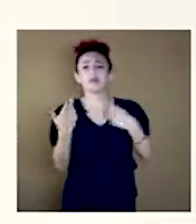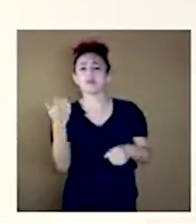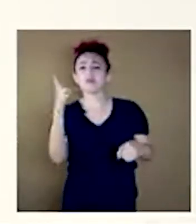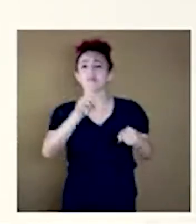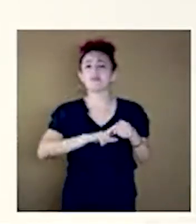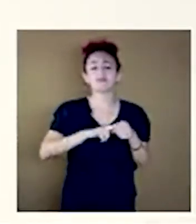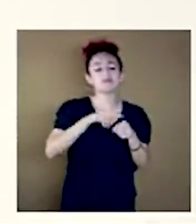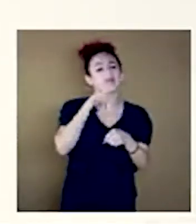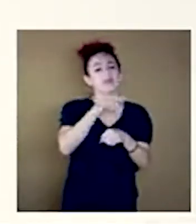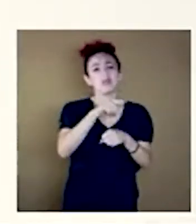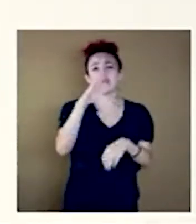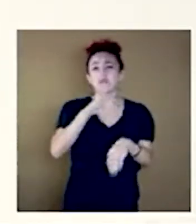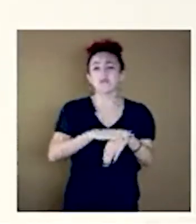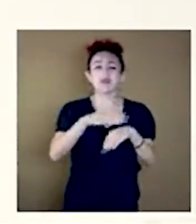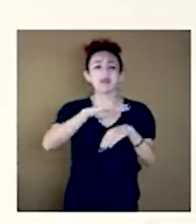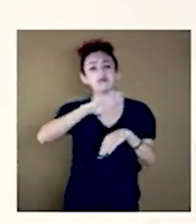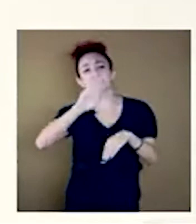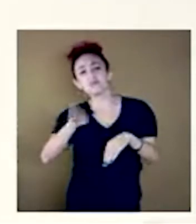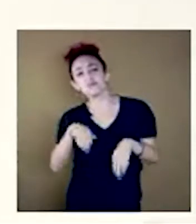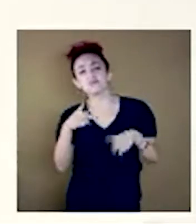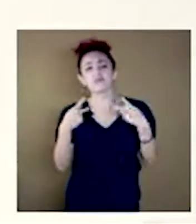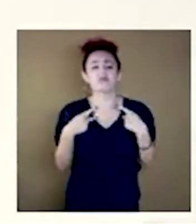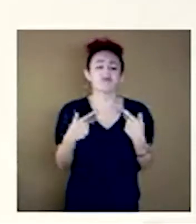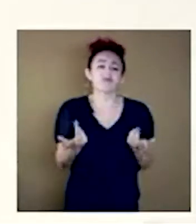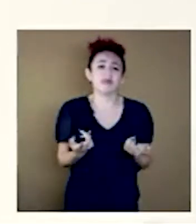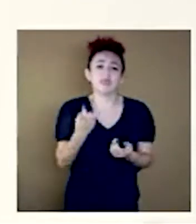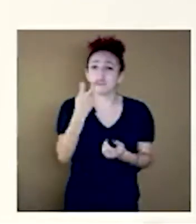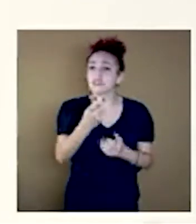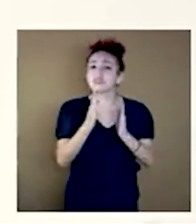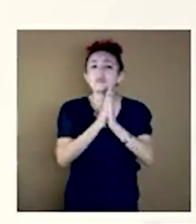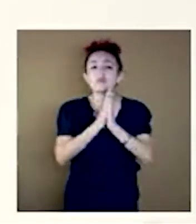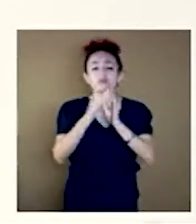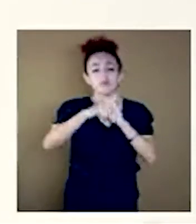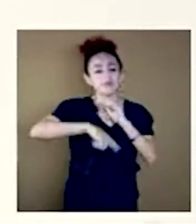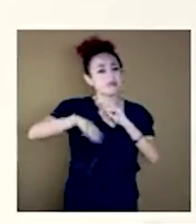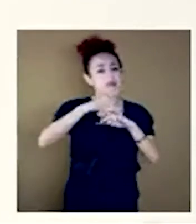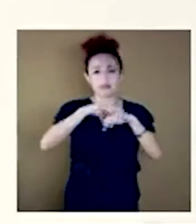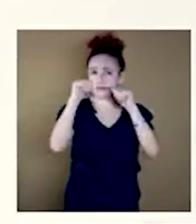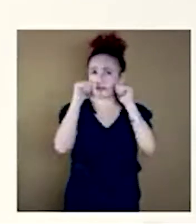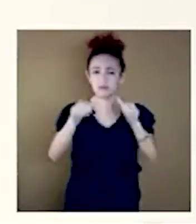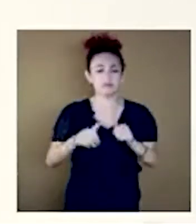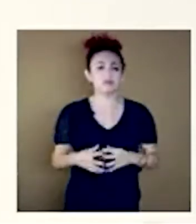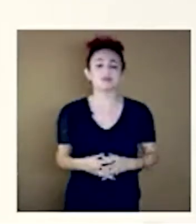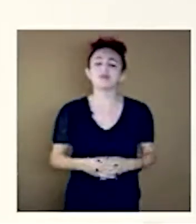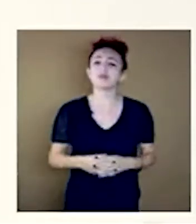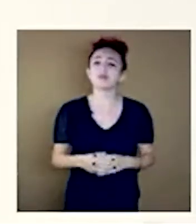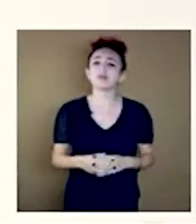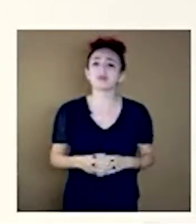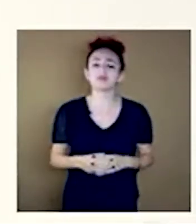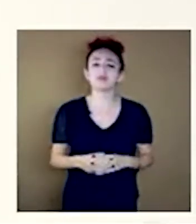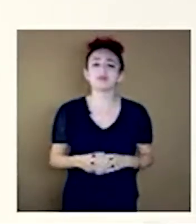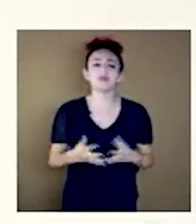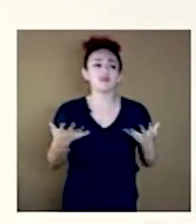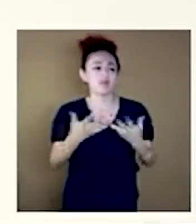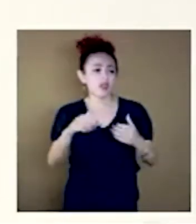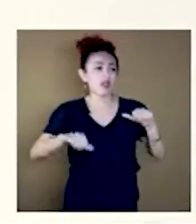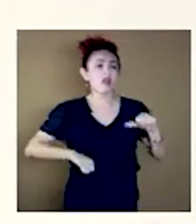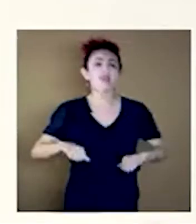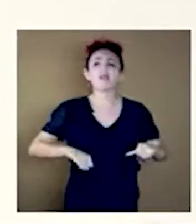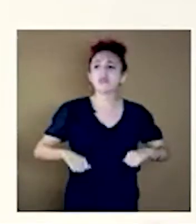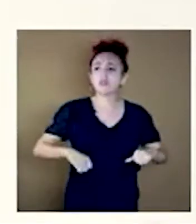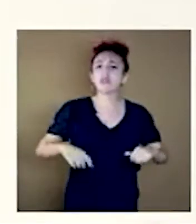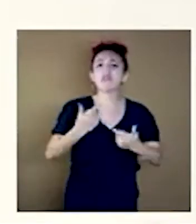de personas y más pérdida de vidas. Eso es lo que más debe de preocuparnos. En Urbis TV Noticias,